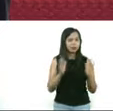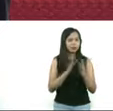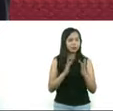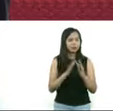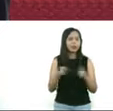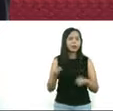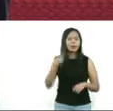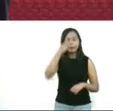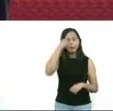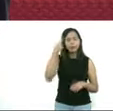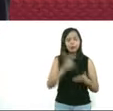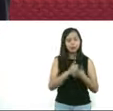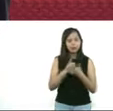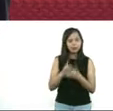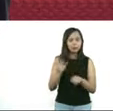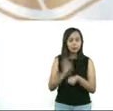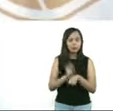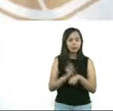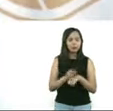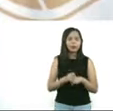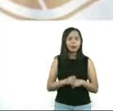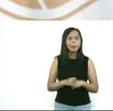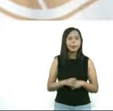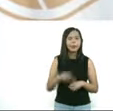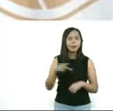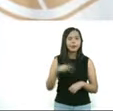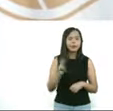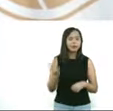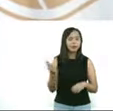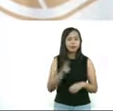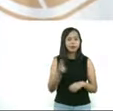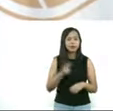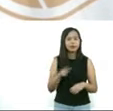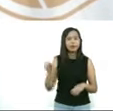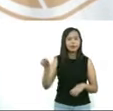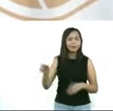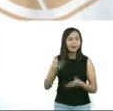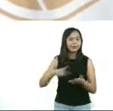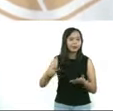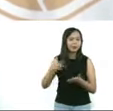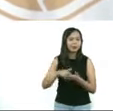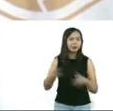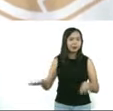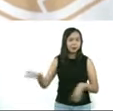ayude. Se han hecho algunas cosas, pero tiene que promoverse más al mercado público.